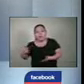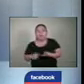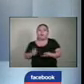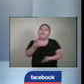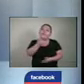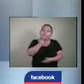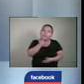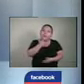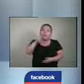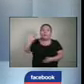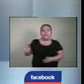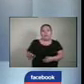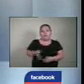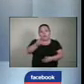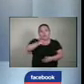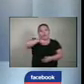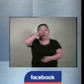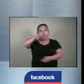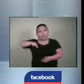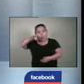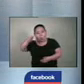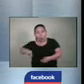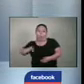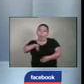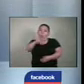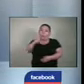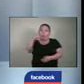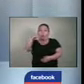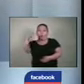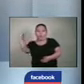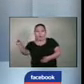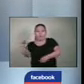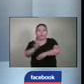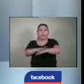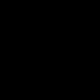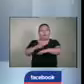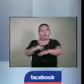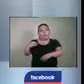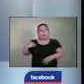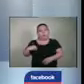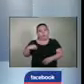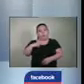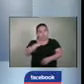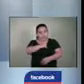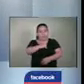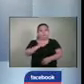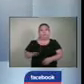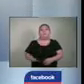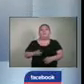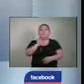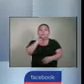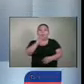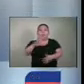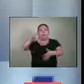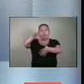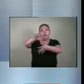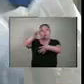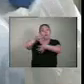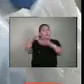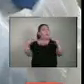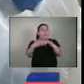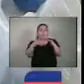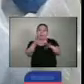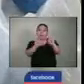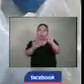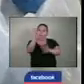Finlandia, Francia, Noruega, Países Bajos, Suecia y Polonia. Mientras que en América Latina la situación se fue replicando.